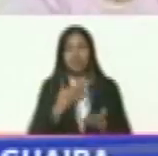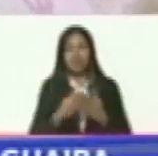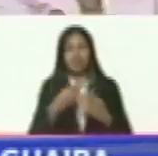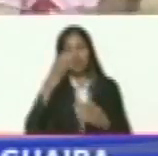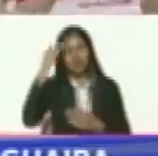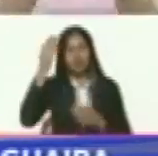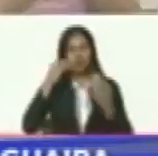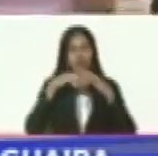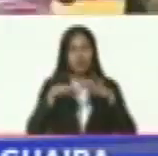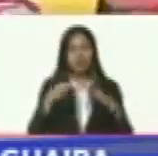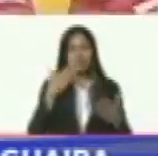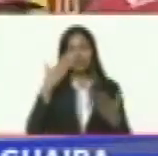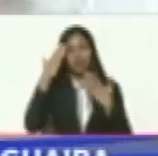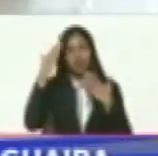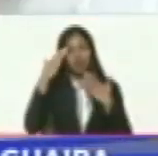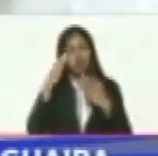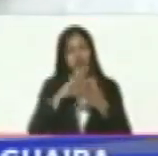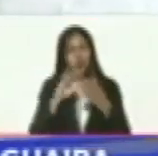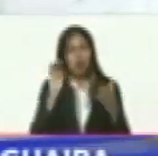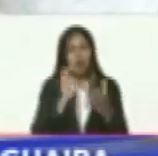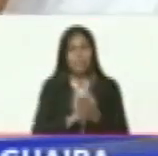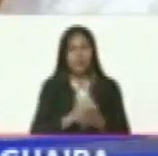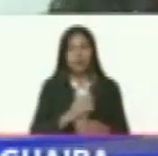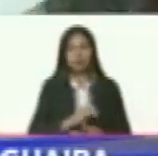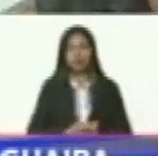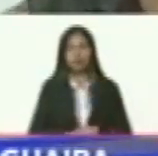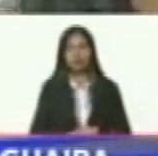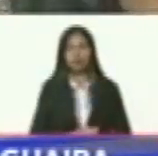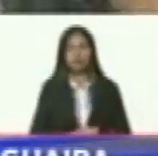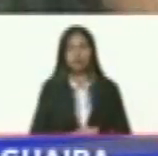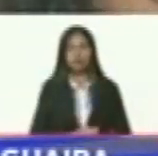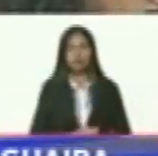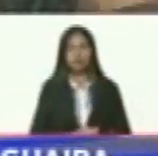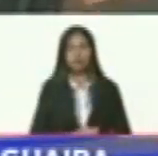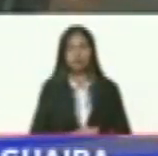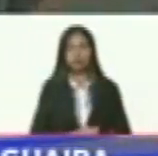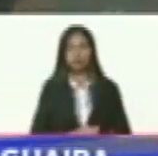bendiga. Saludo a mis vecinos de Alto del Lídice.